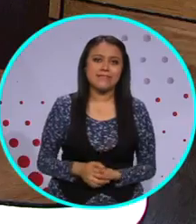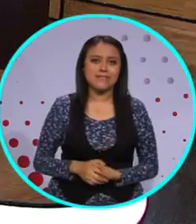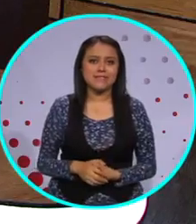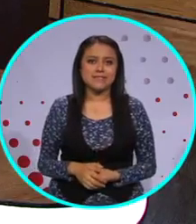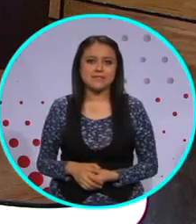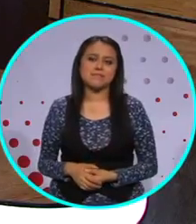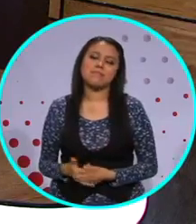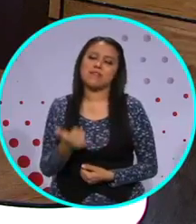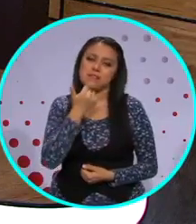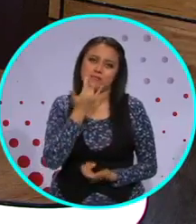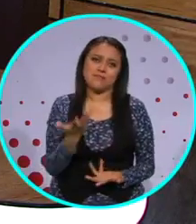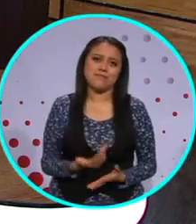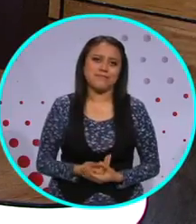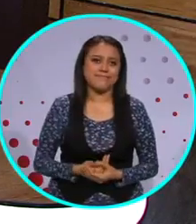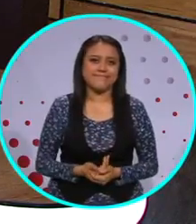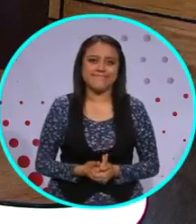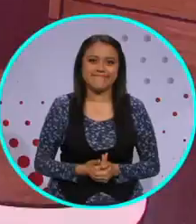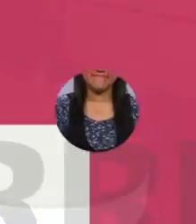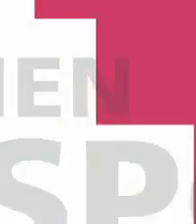tengo que hacer muy castigado